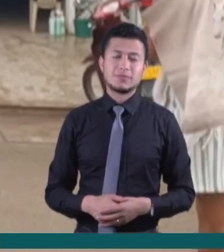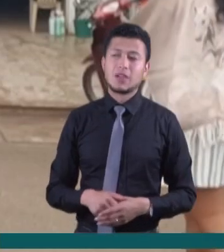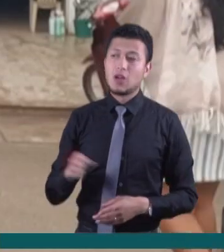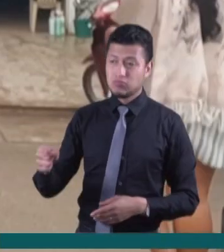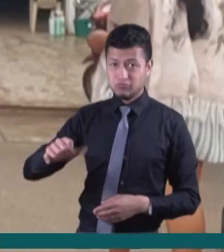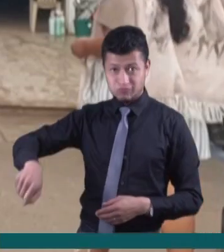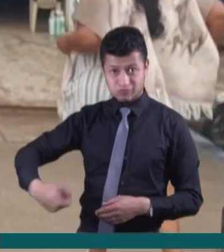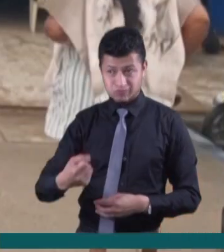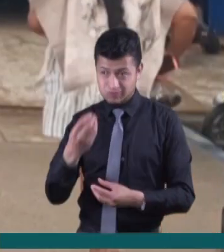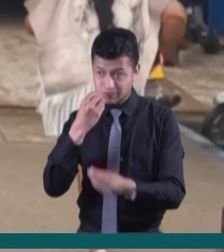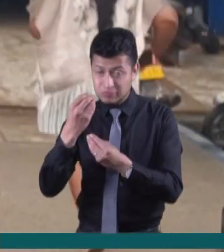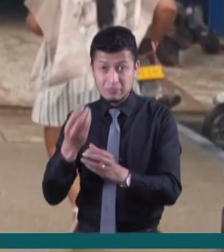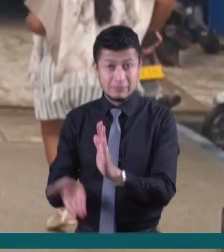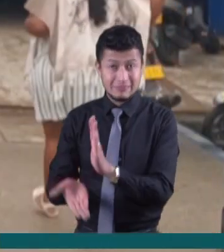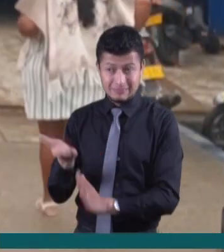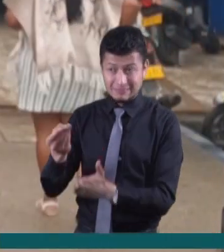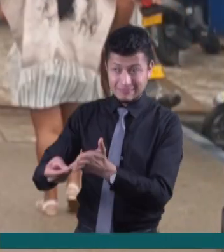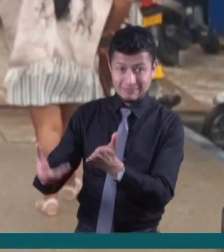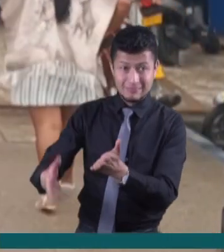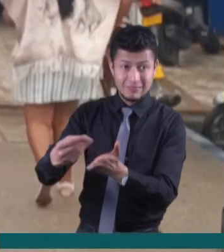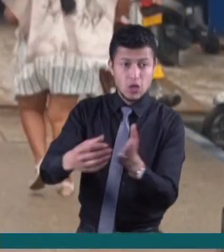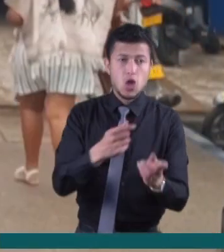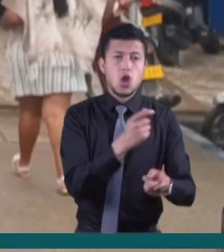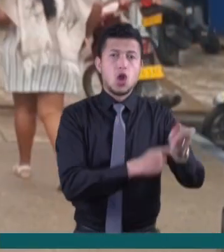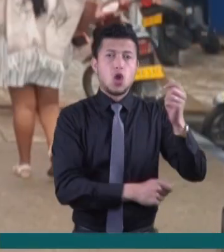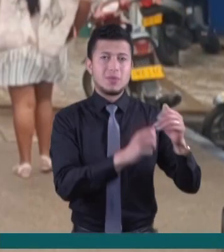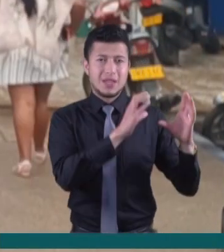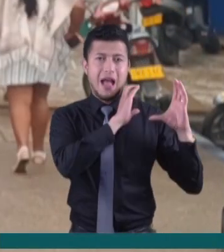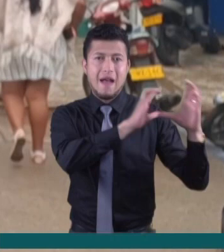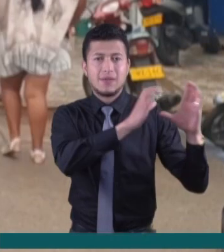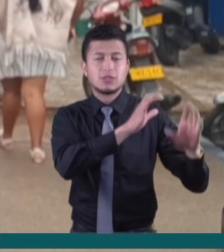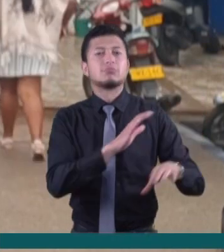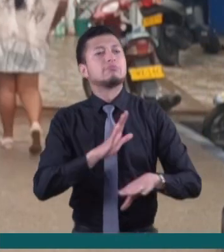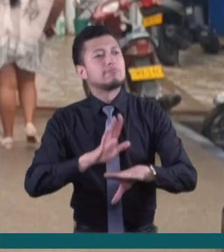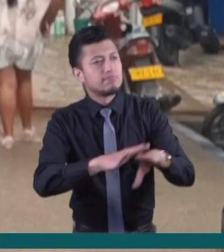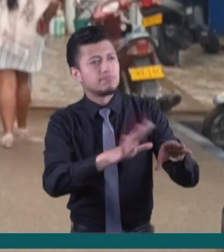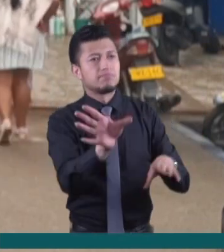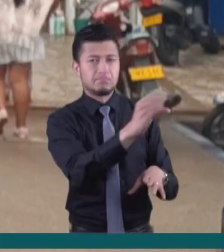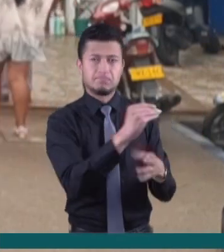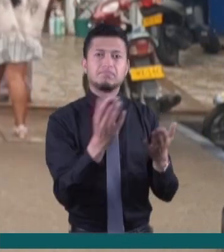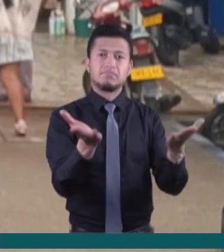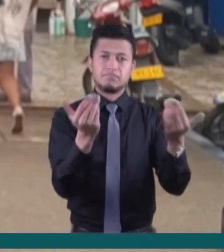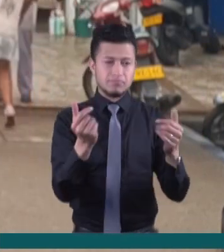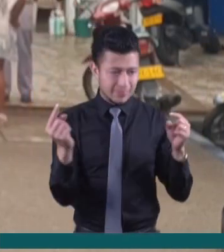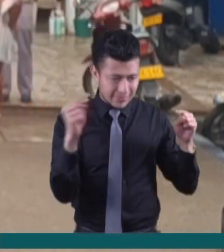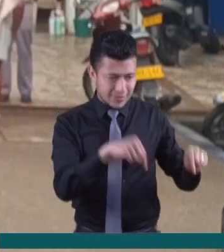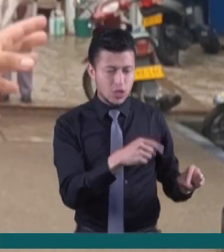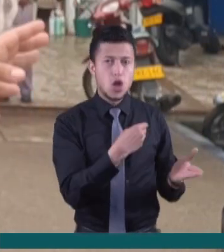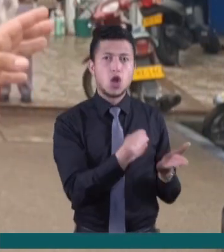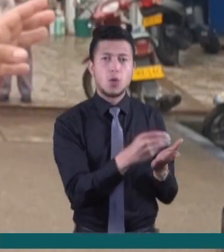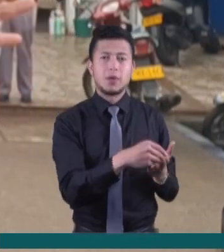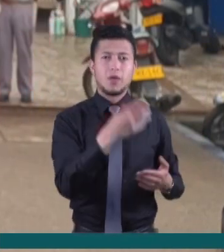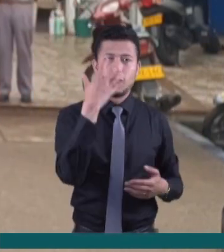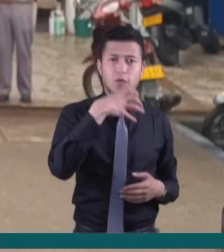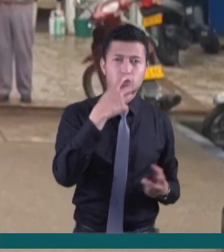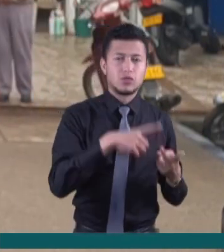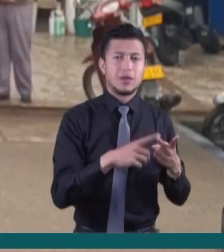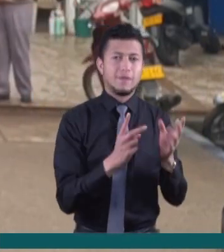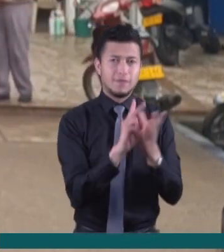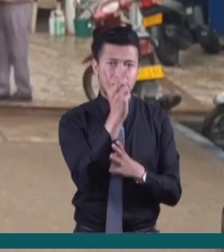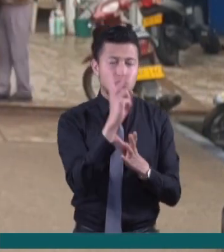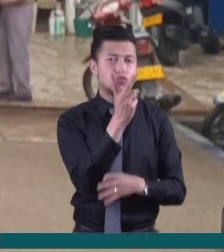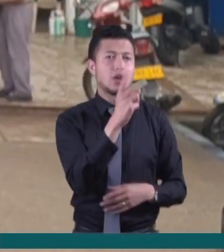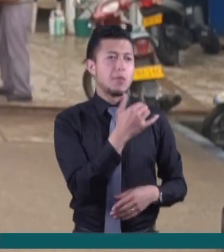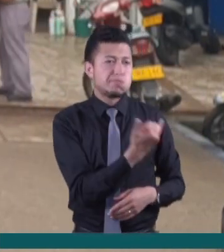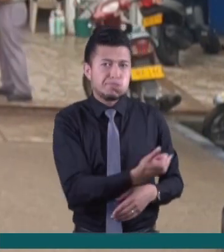Ante la posibilidad del aumento de precio en algunos productos de la canasta familiar, los comerciantes de la central de abastos invitan a hacer las compras aquí, donde se consiguen